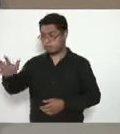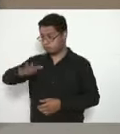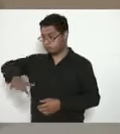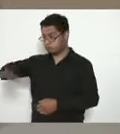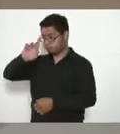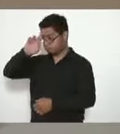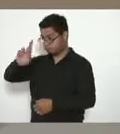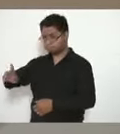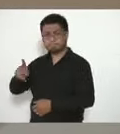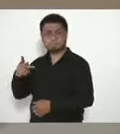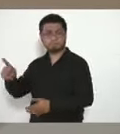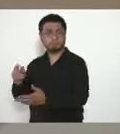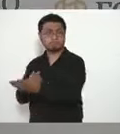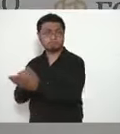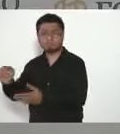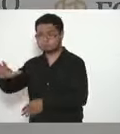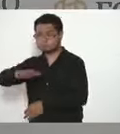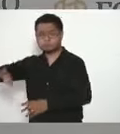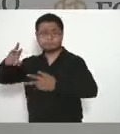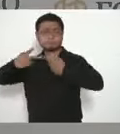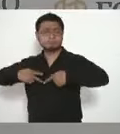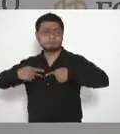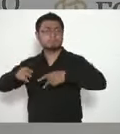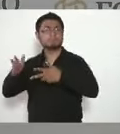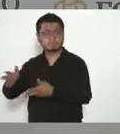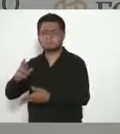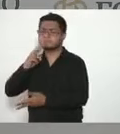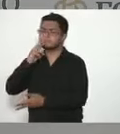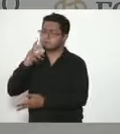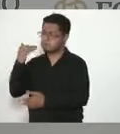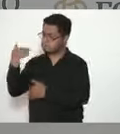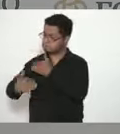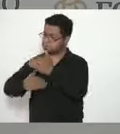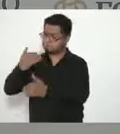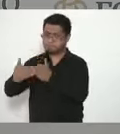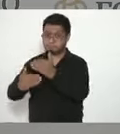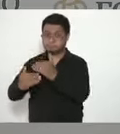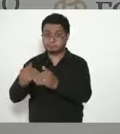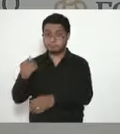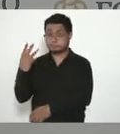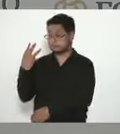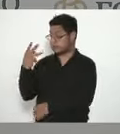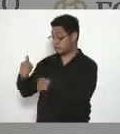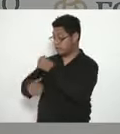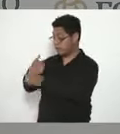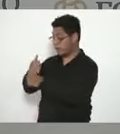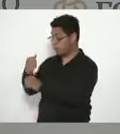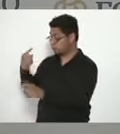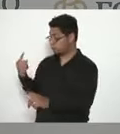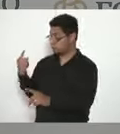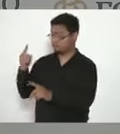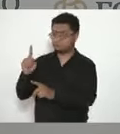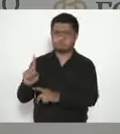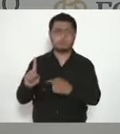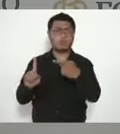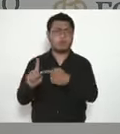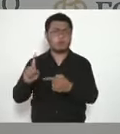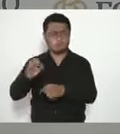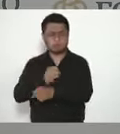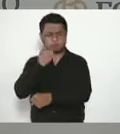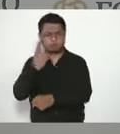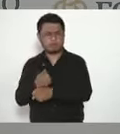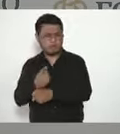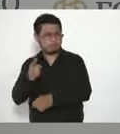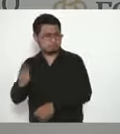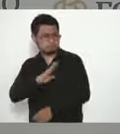tener una sociedad mejor. 3 años tiene de oportunidad un presidente municipal, 6 un